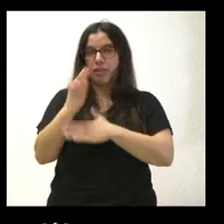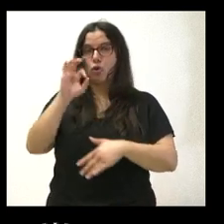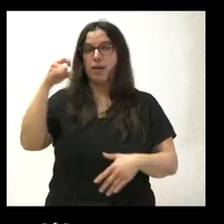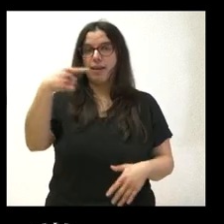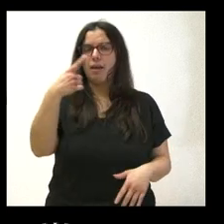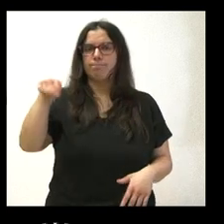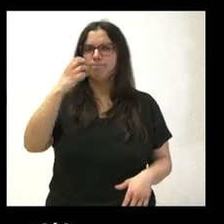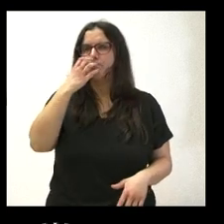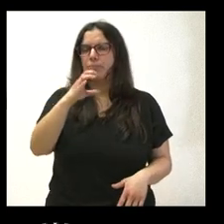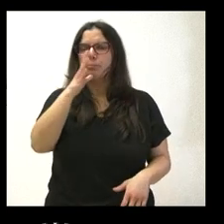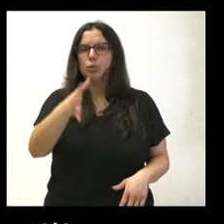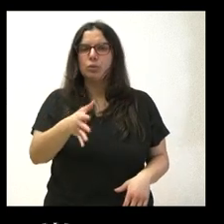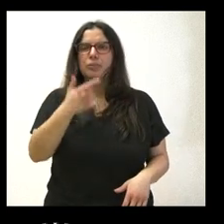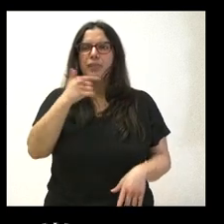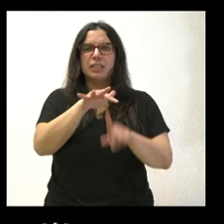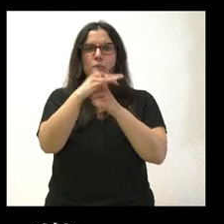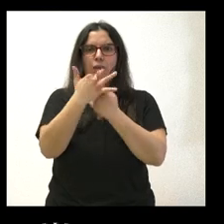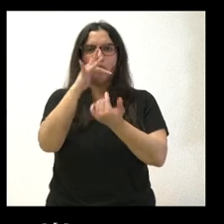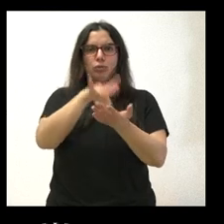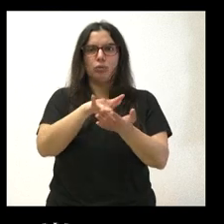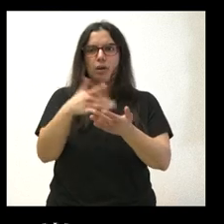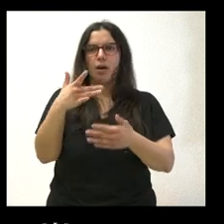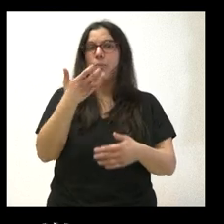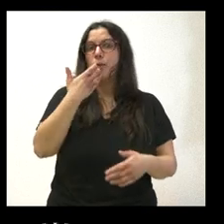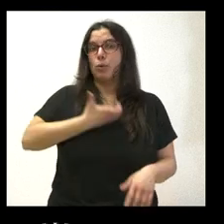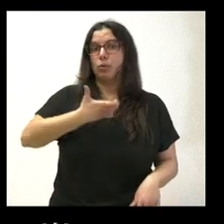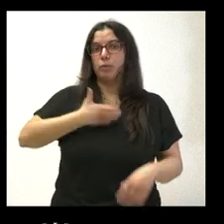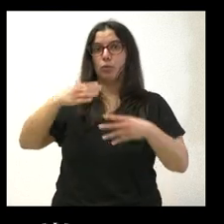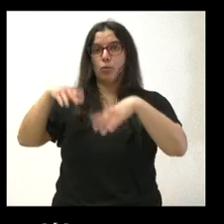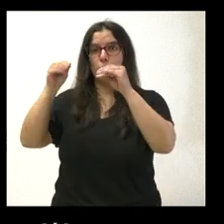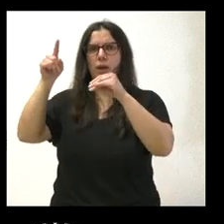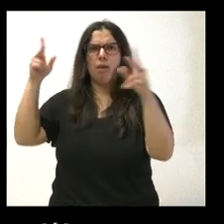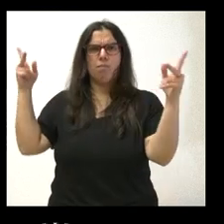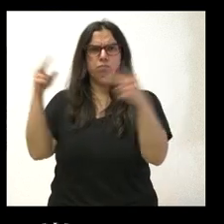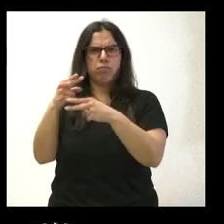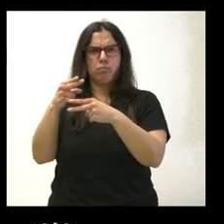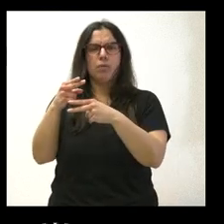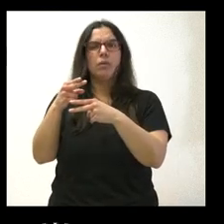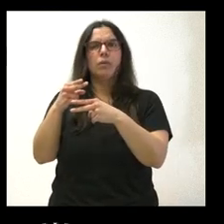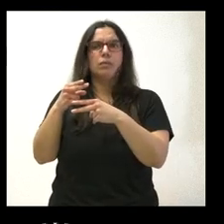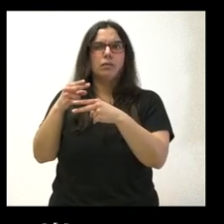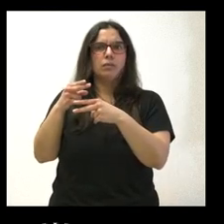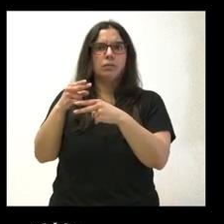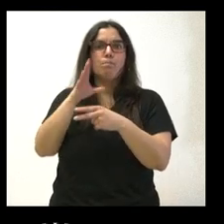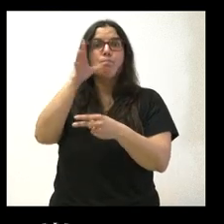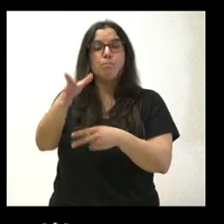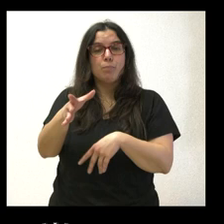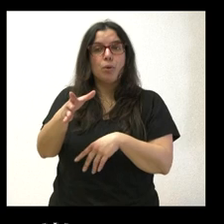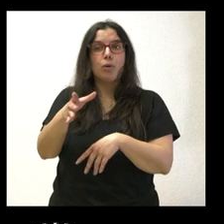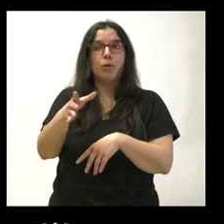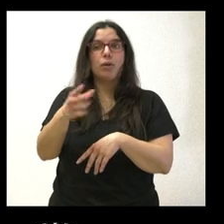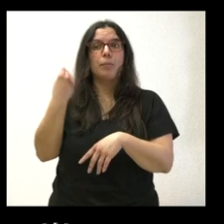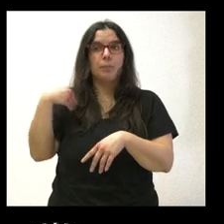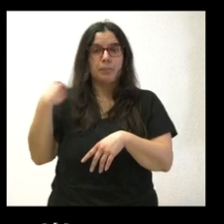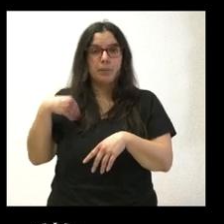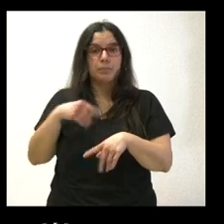quejado de la situación que han vivido por ejemplo en el ayuntamiento de Burgos con una con un recorte en las partidas por una exigencia expresa